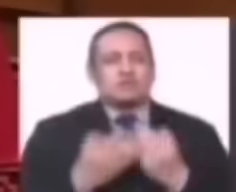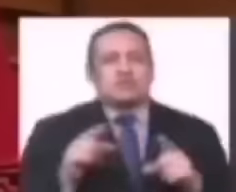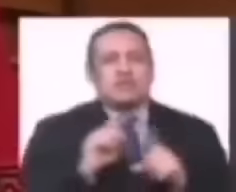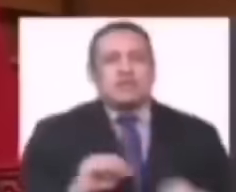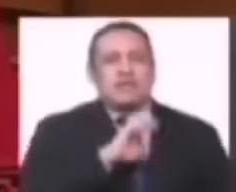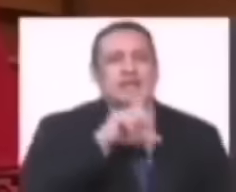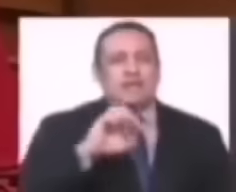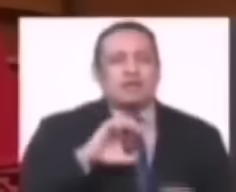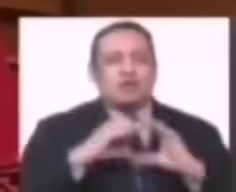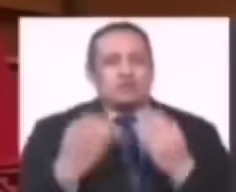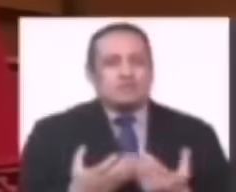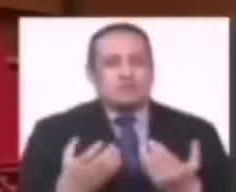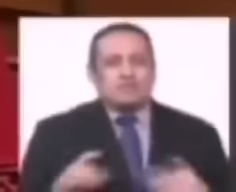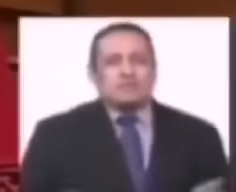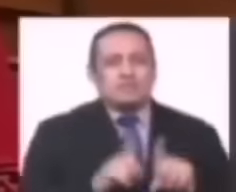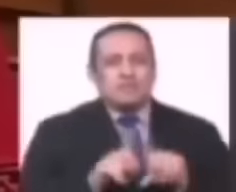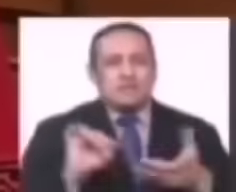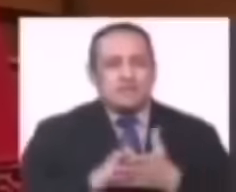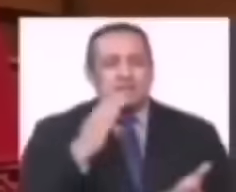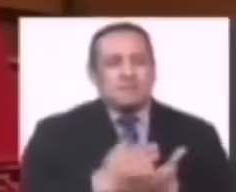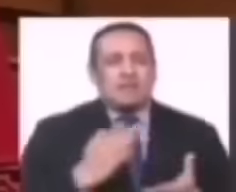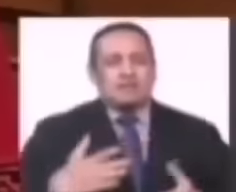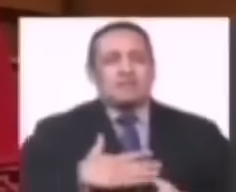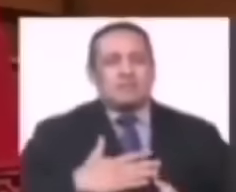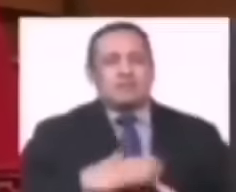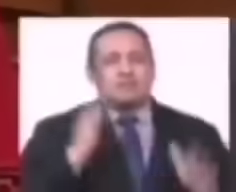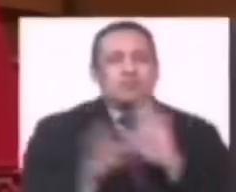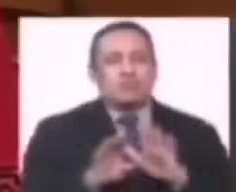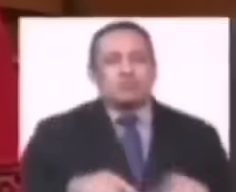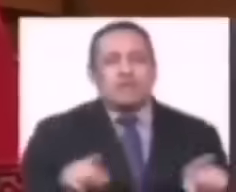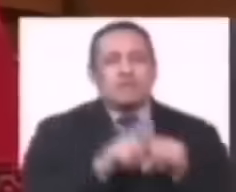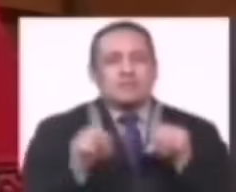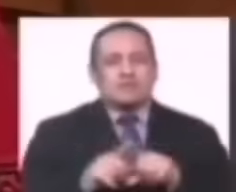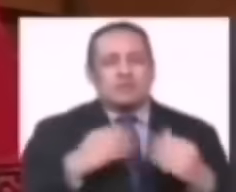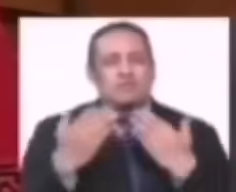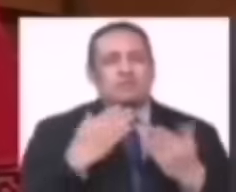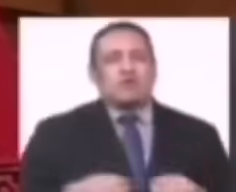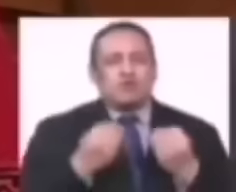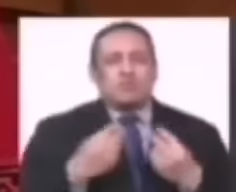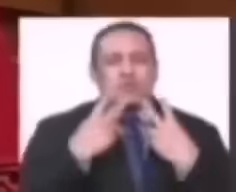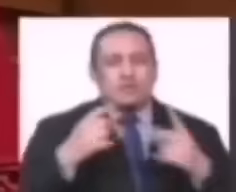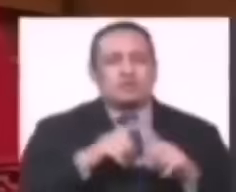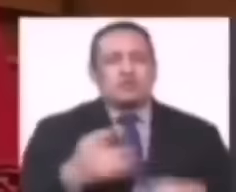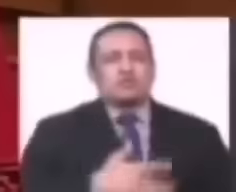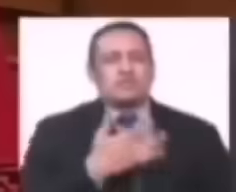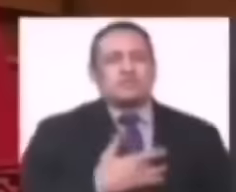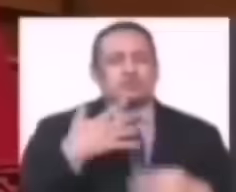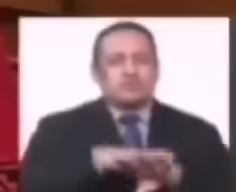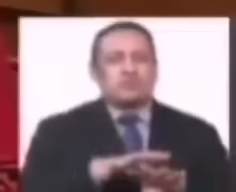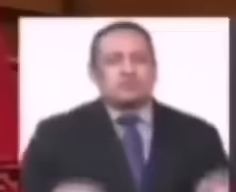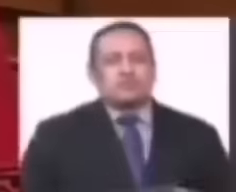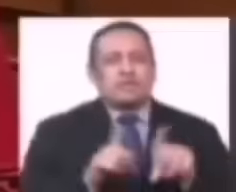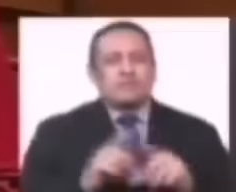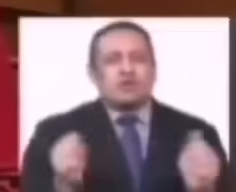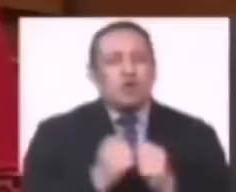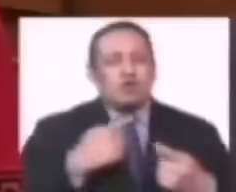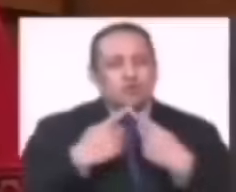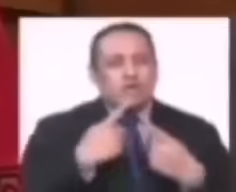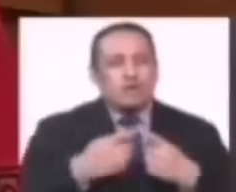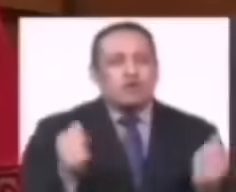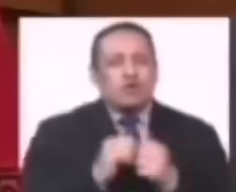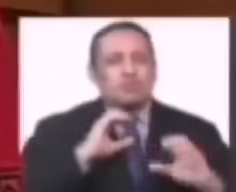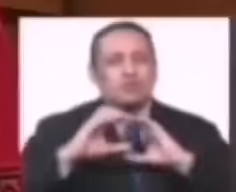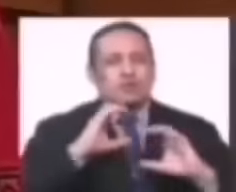el congresista. Entonces es parte, digamos, de parte de una forma en la cual nos sentimos incluidos en nuestro diálogo y